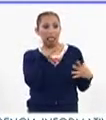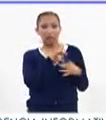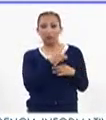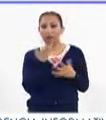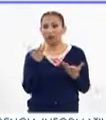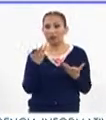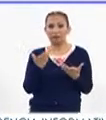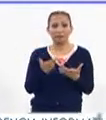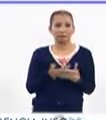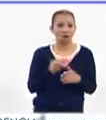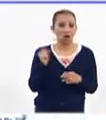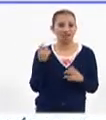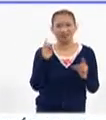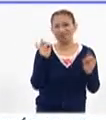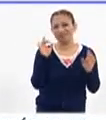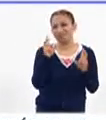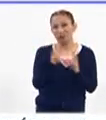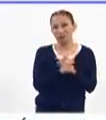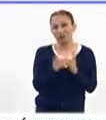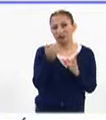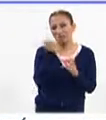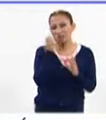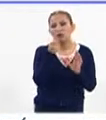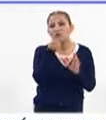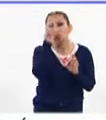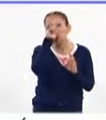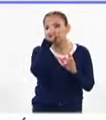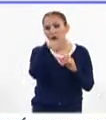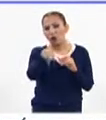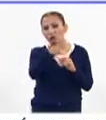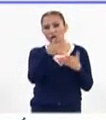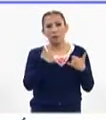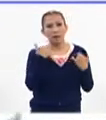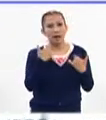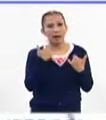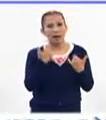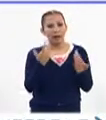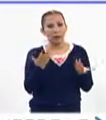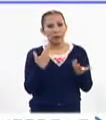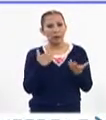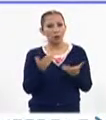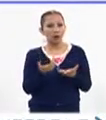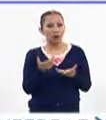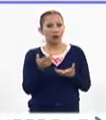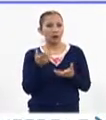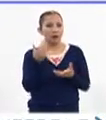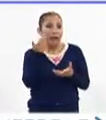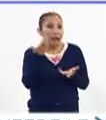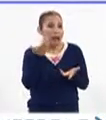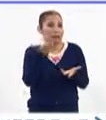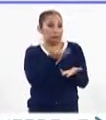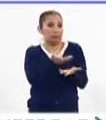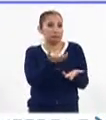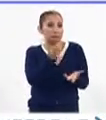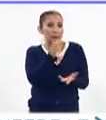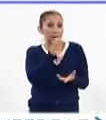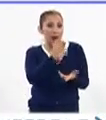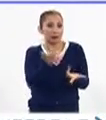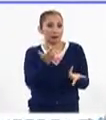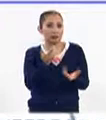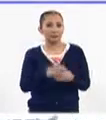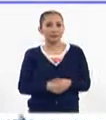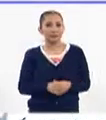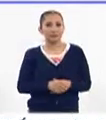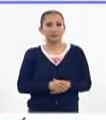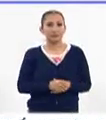estar alejados, otras circunstancias, el idioma, en fin, ¿qué les dirías a ellos para ahí que no se están animando por ese tipo de diferencias y que prevén